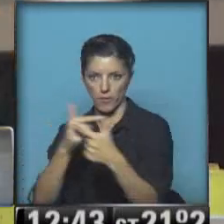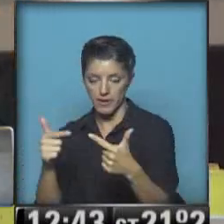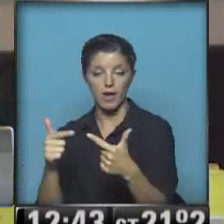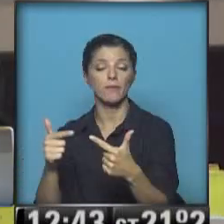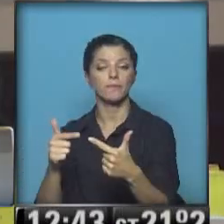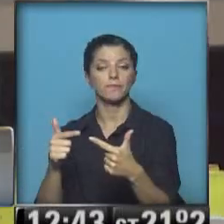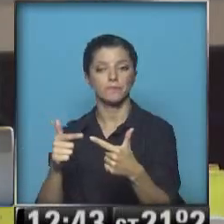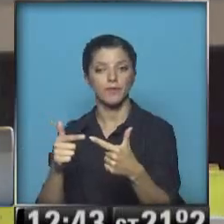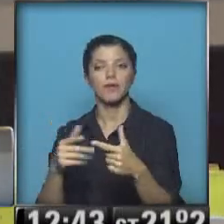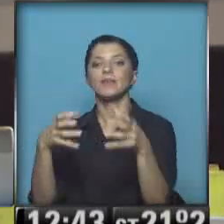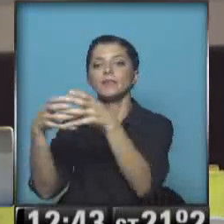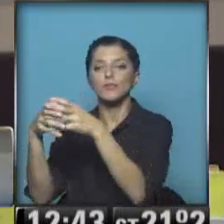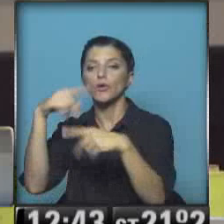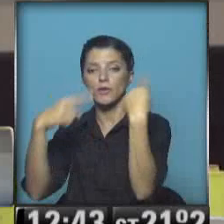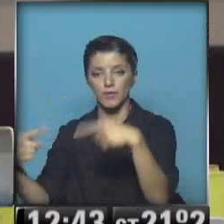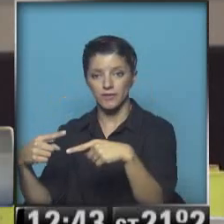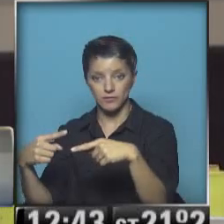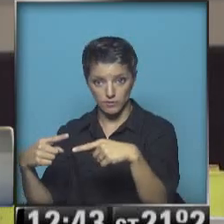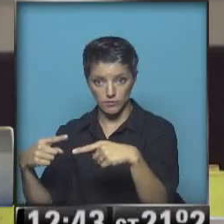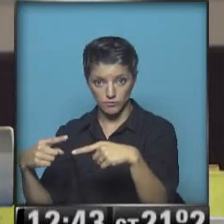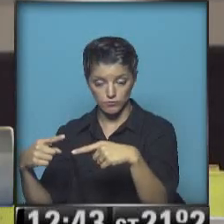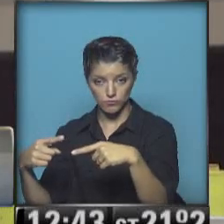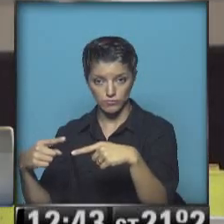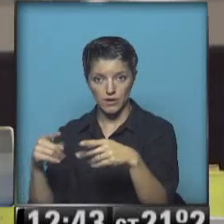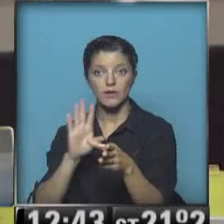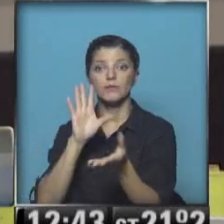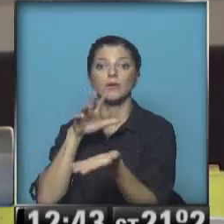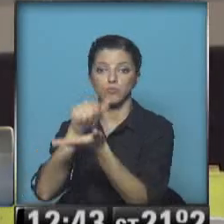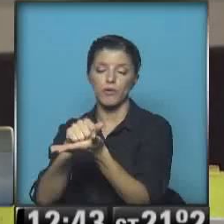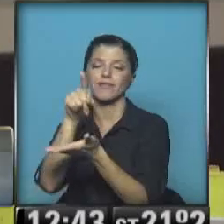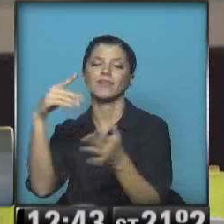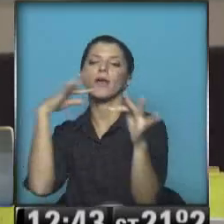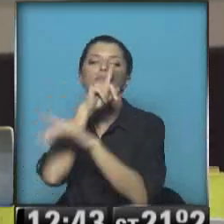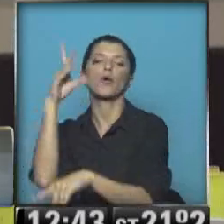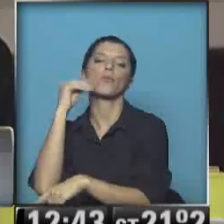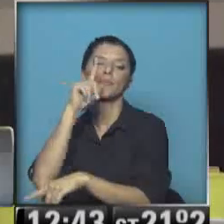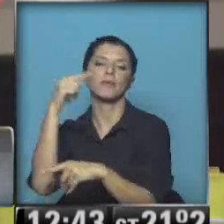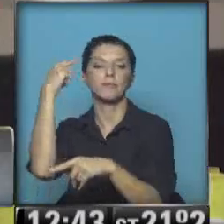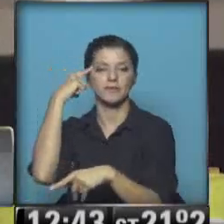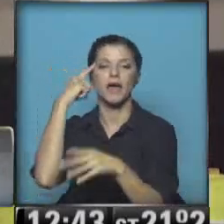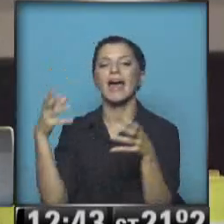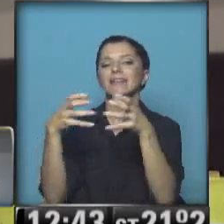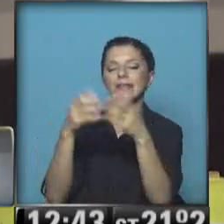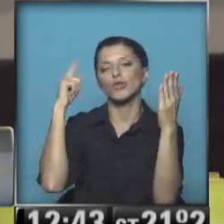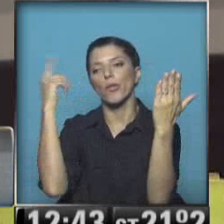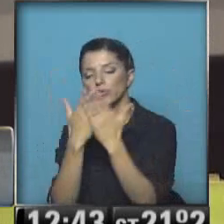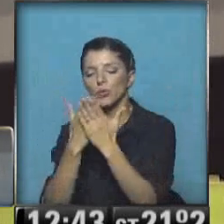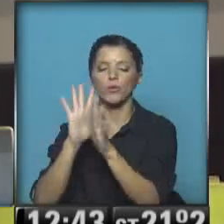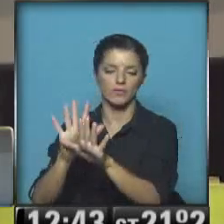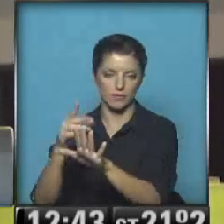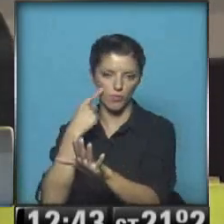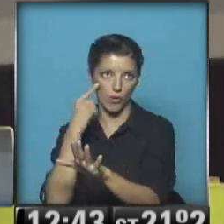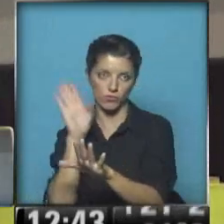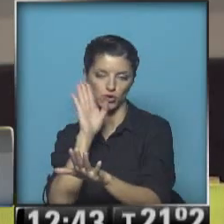muchos centros de estudio lo que se llama think tanks en en en el lenguaje estadounidense los tanques de pensamiento los centros estudios centro de